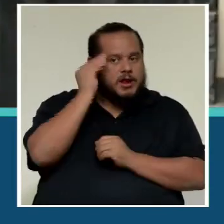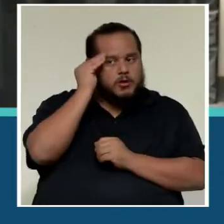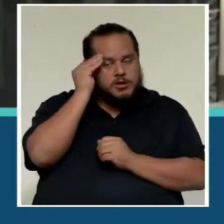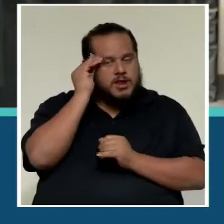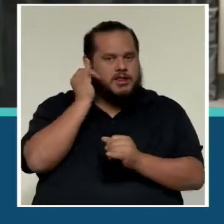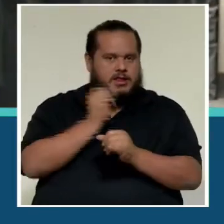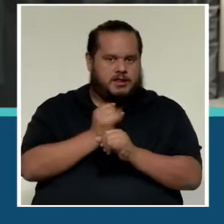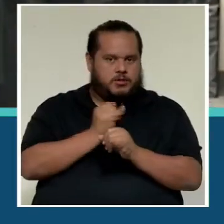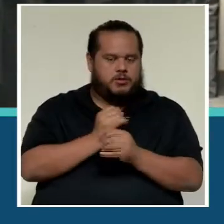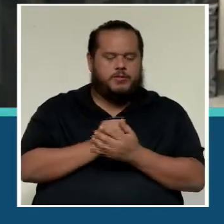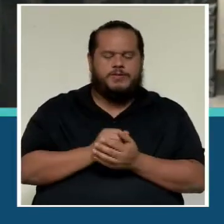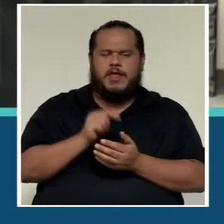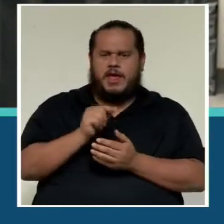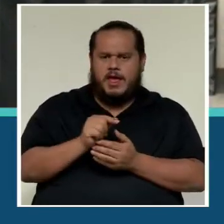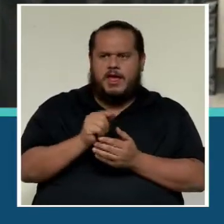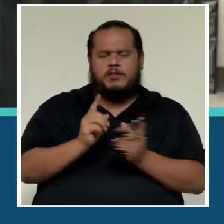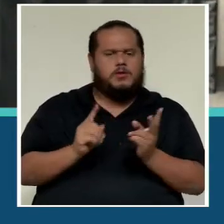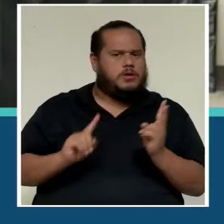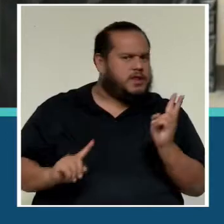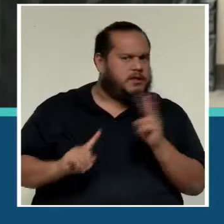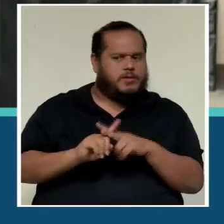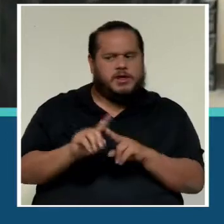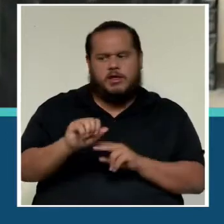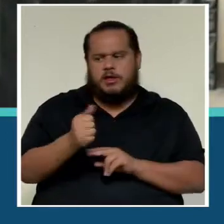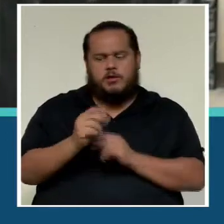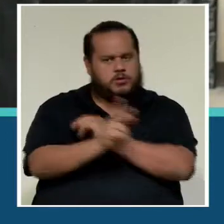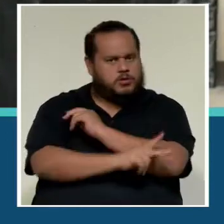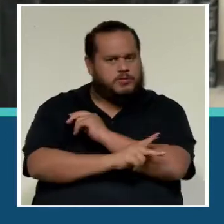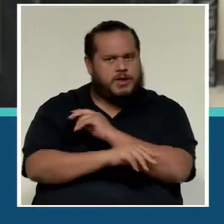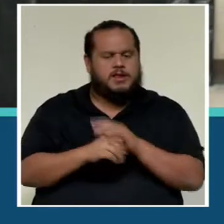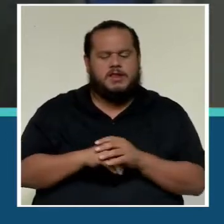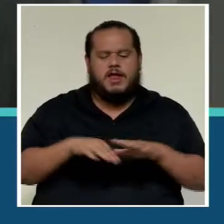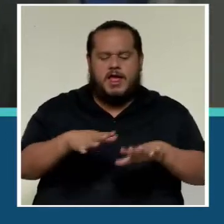institucional, el cual ha sido aplicado en otros países, sobre